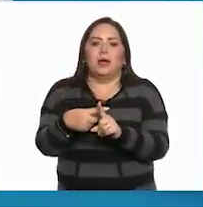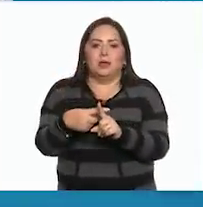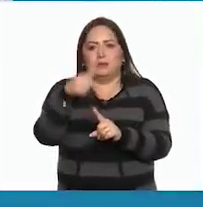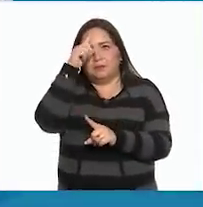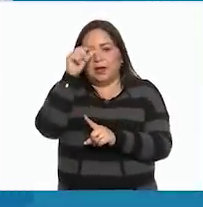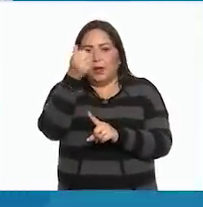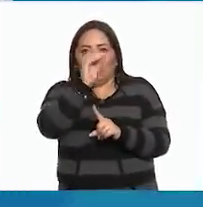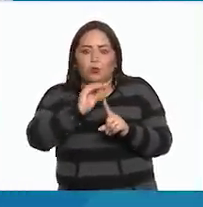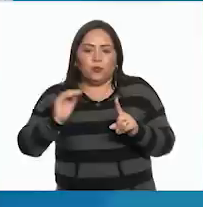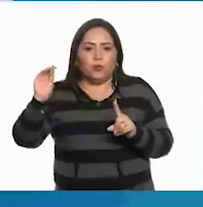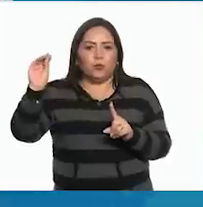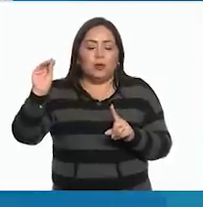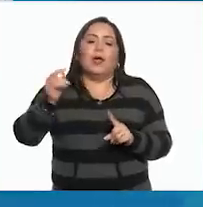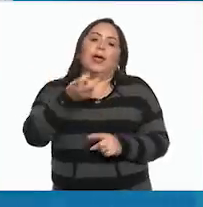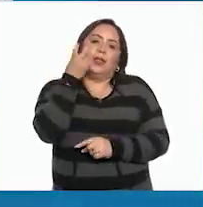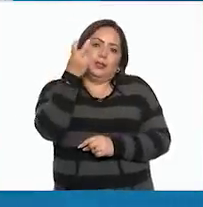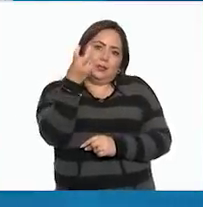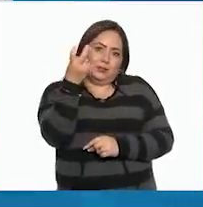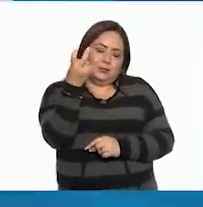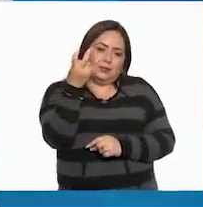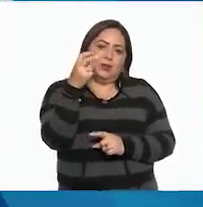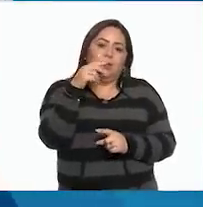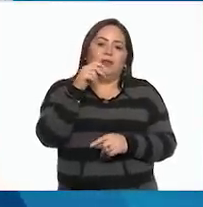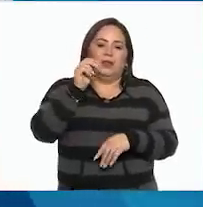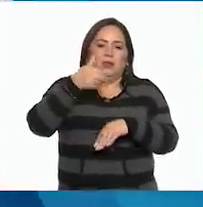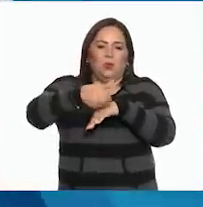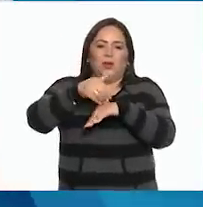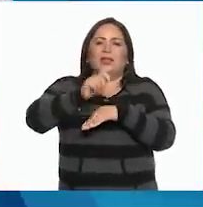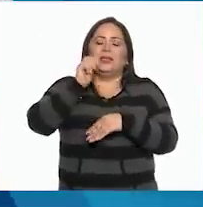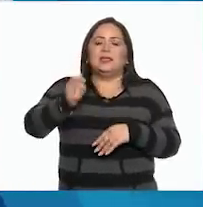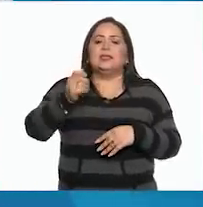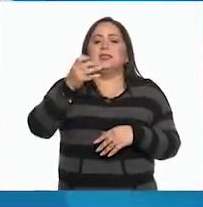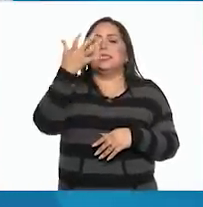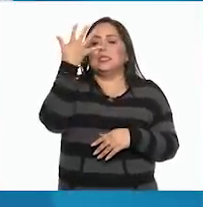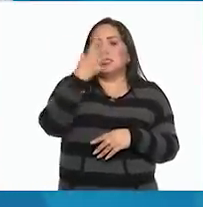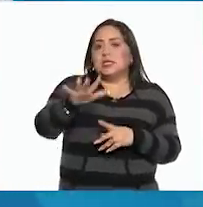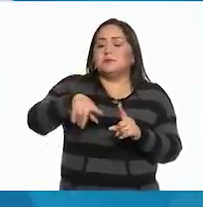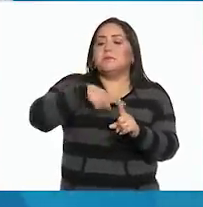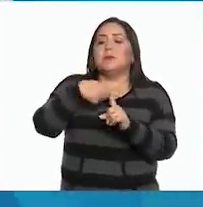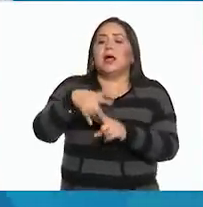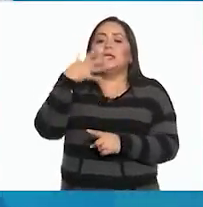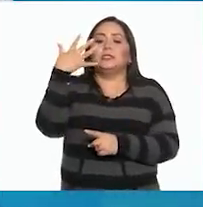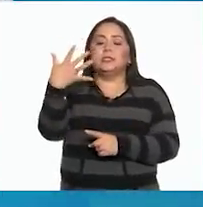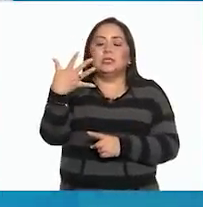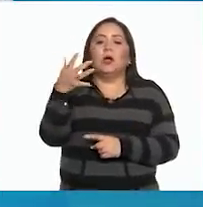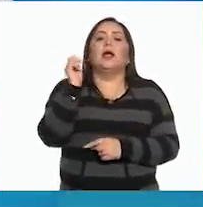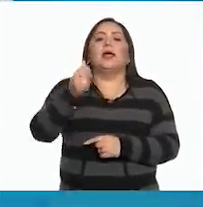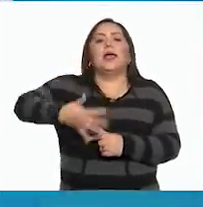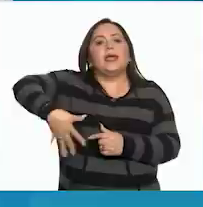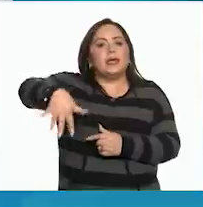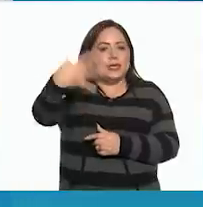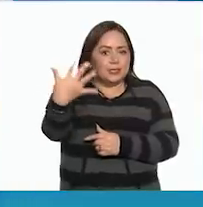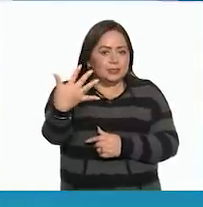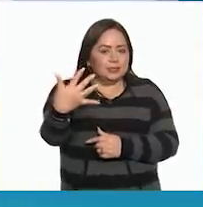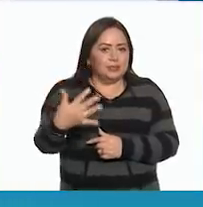la siguiente. Entonces, la figura siguiente serían 10 más 5, serían